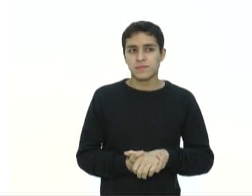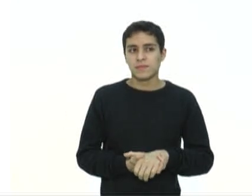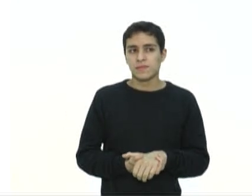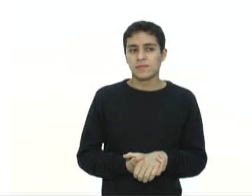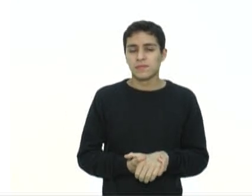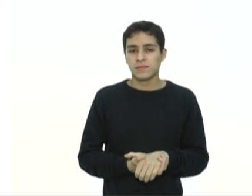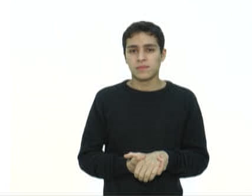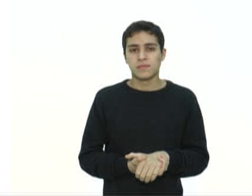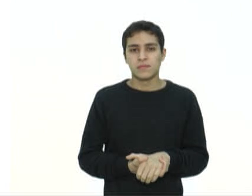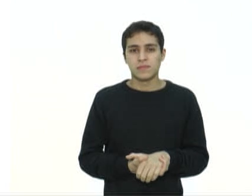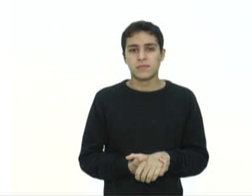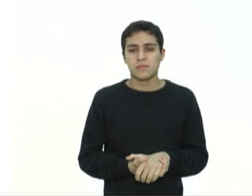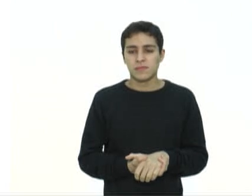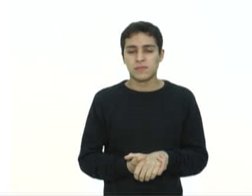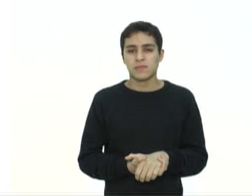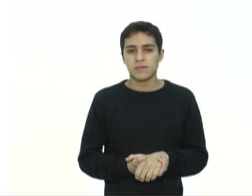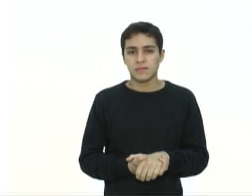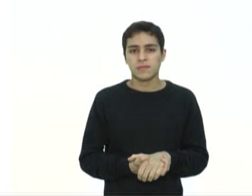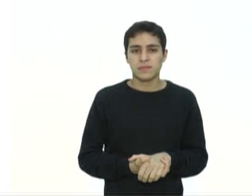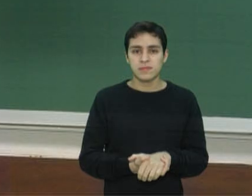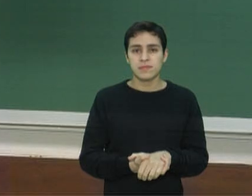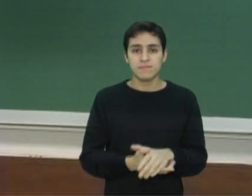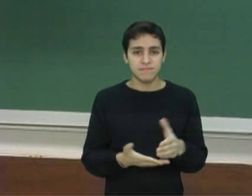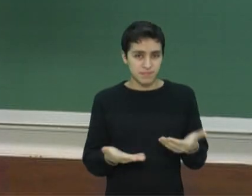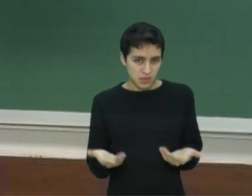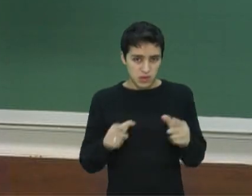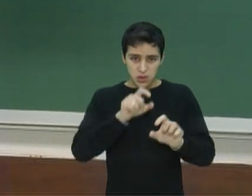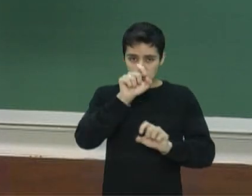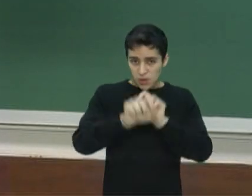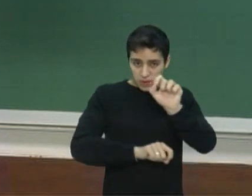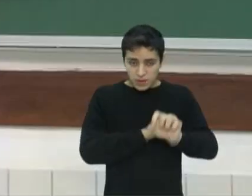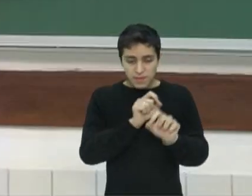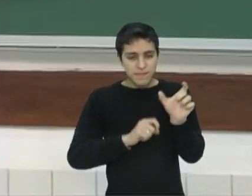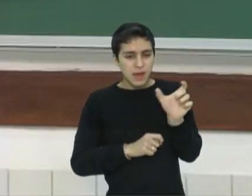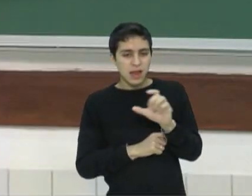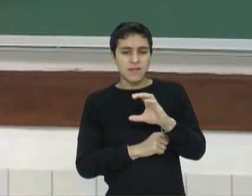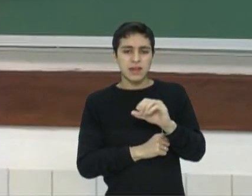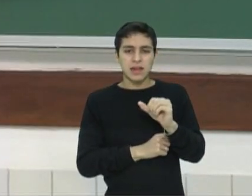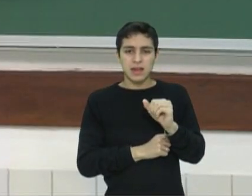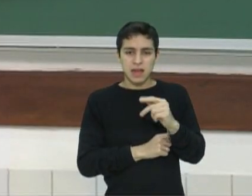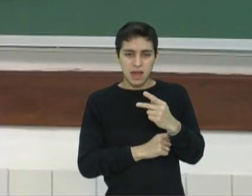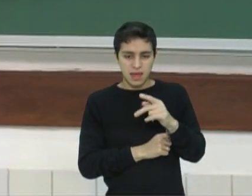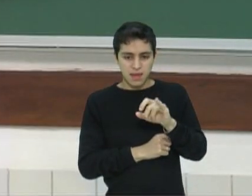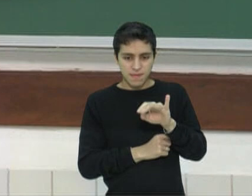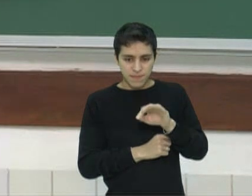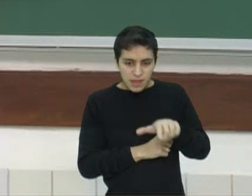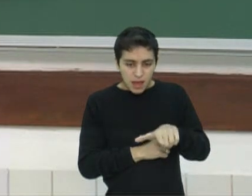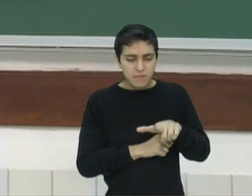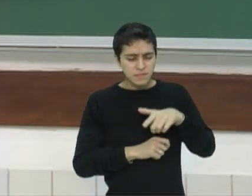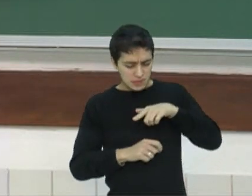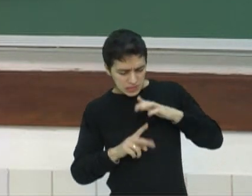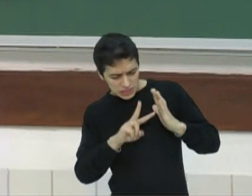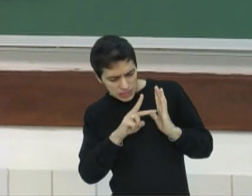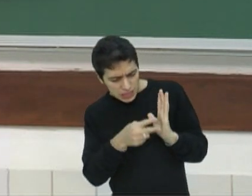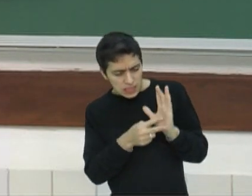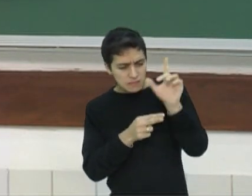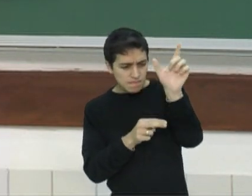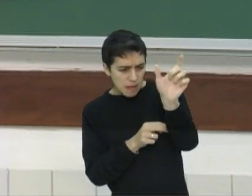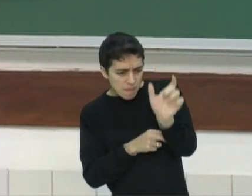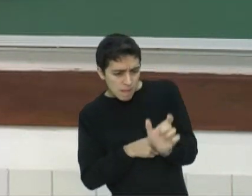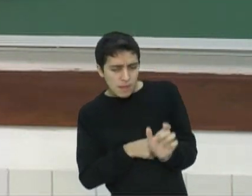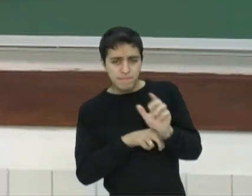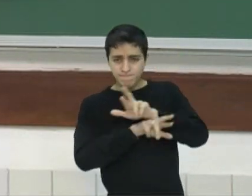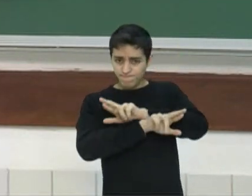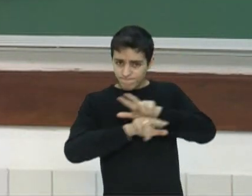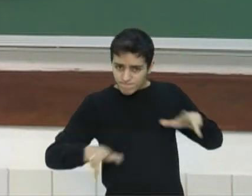compré representó todo mi capital. Tenemos ahí la palabra capital com significados muy